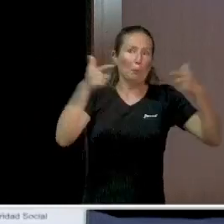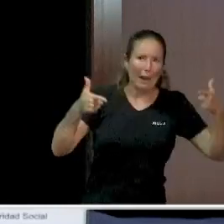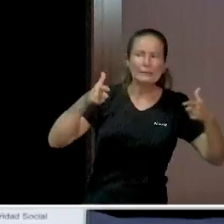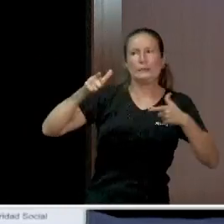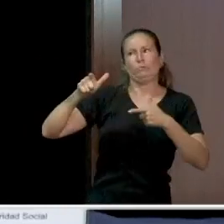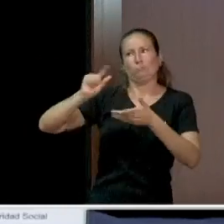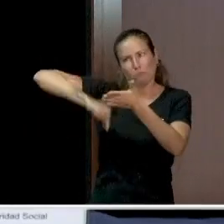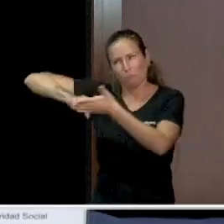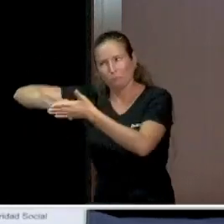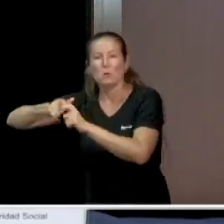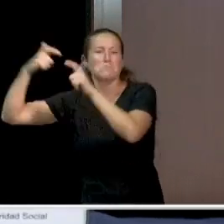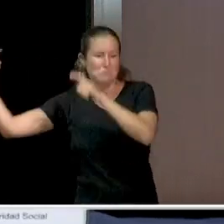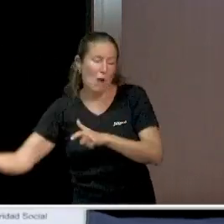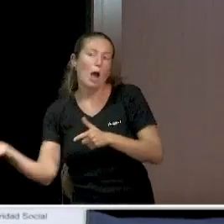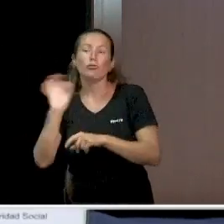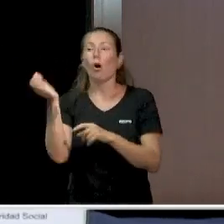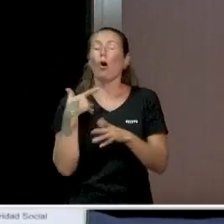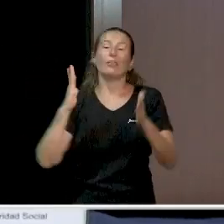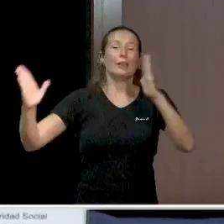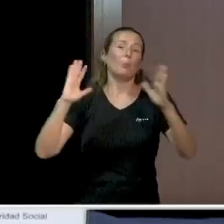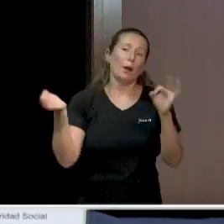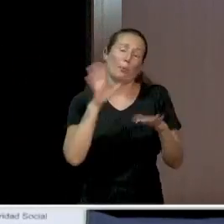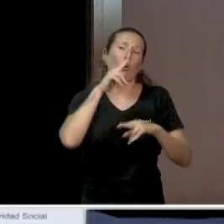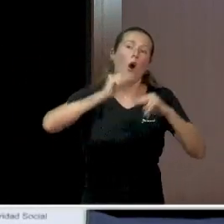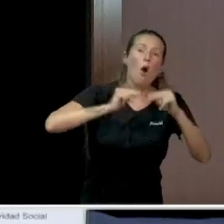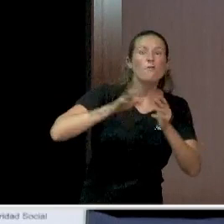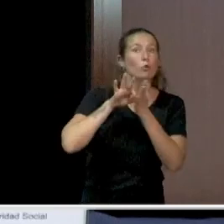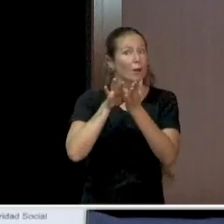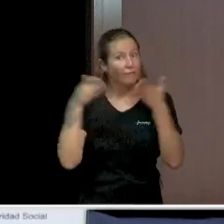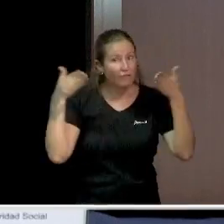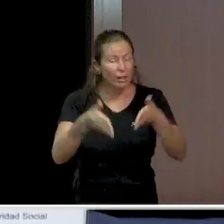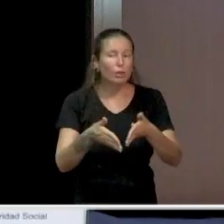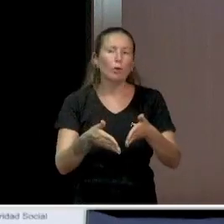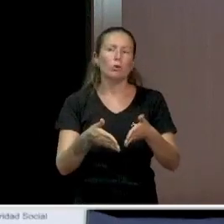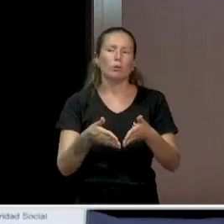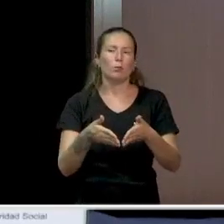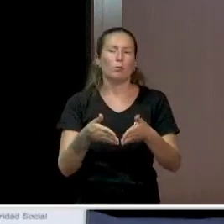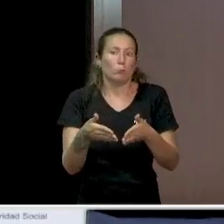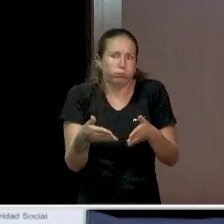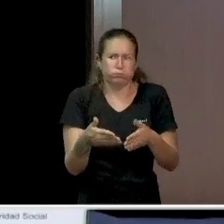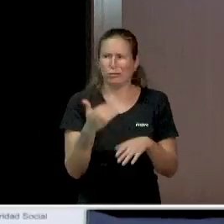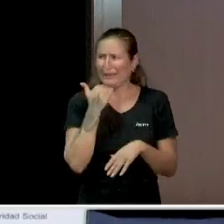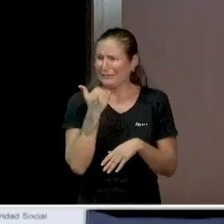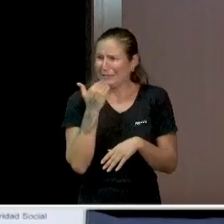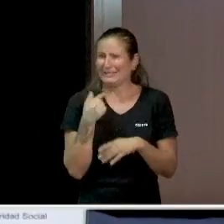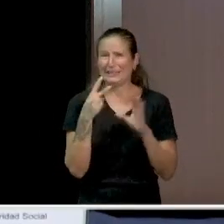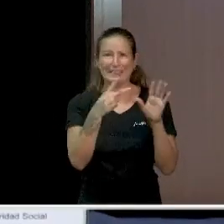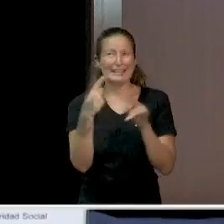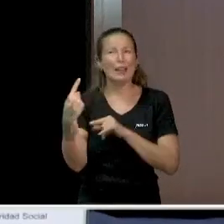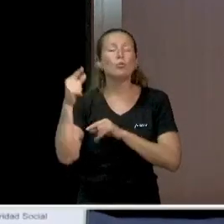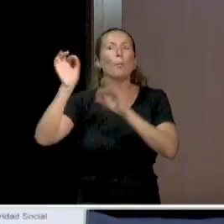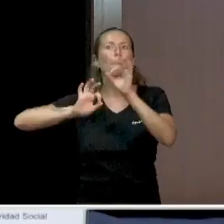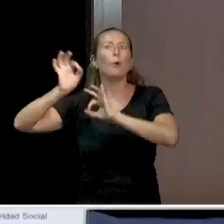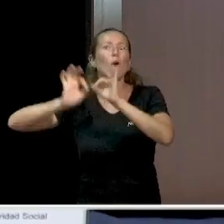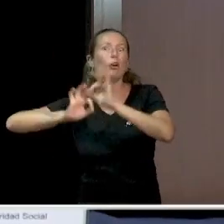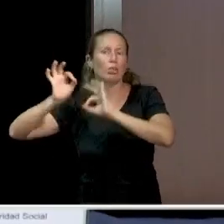contrato temporal por obra o servicio determinado supusieron más del 70, cerca del 71%